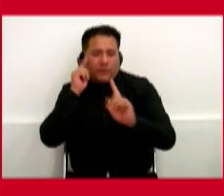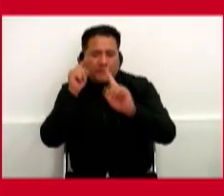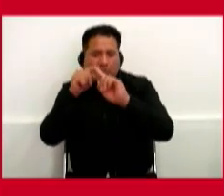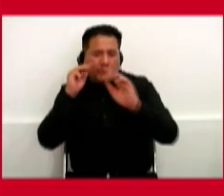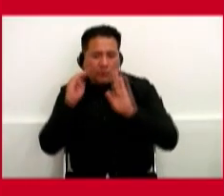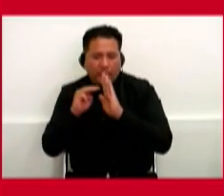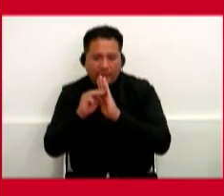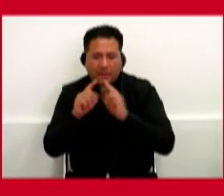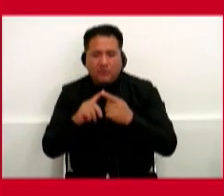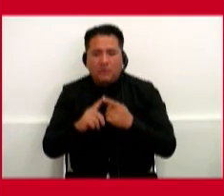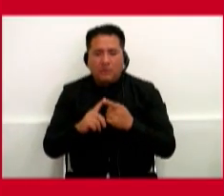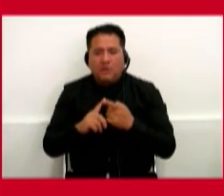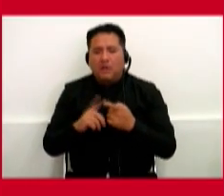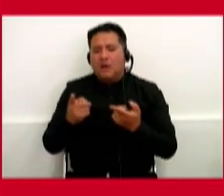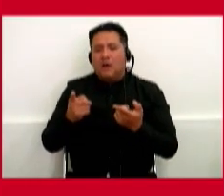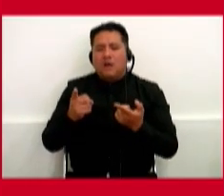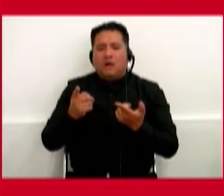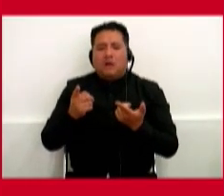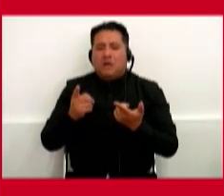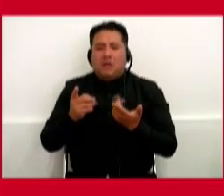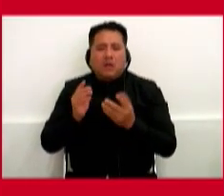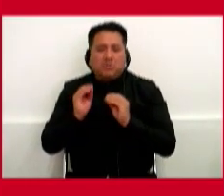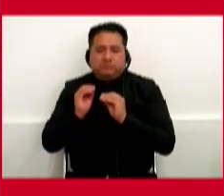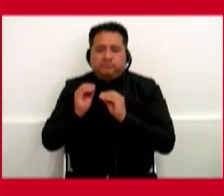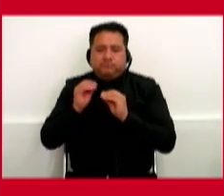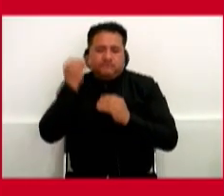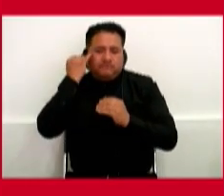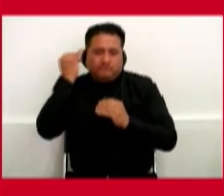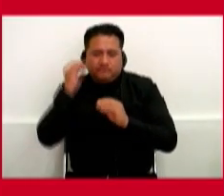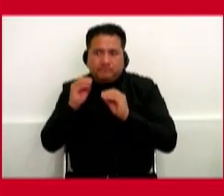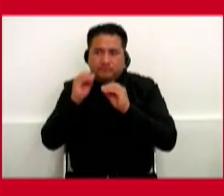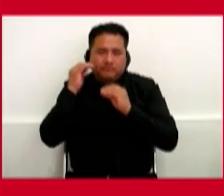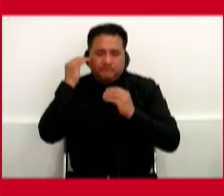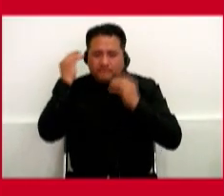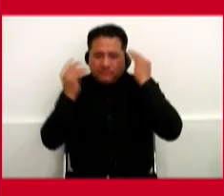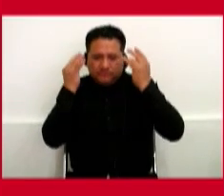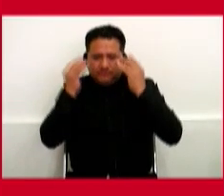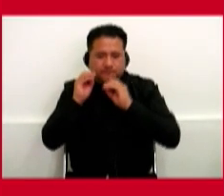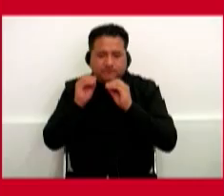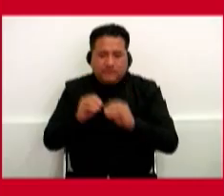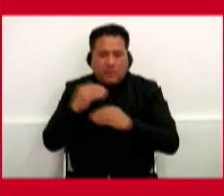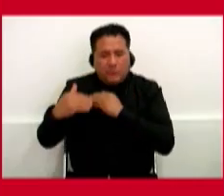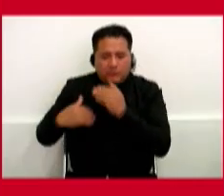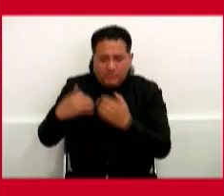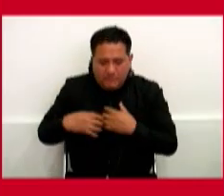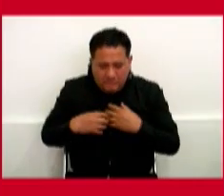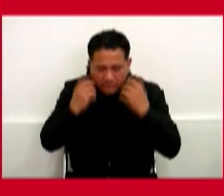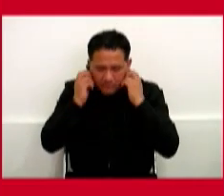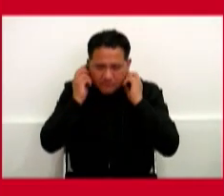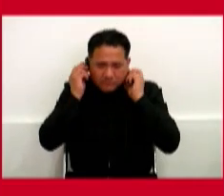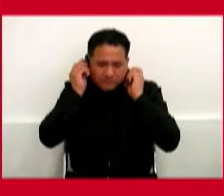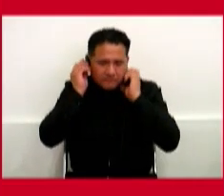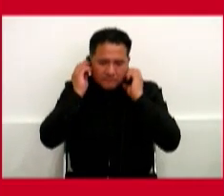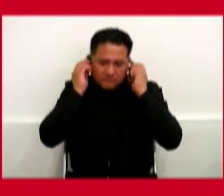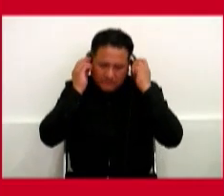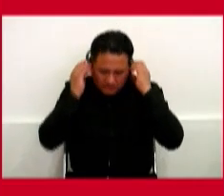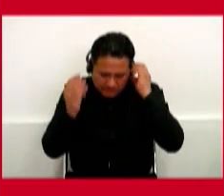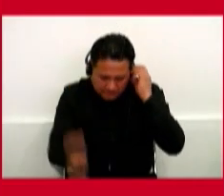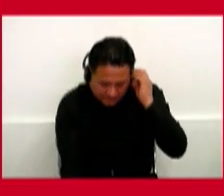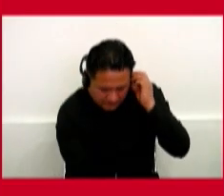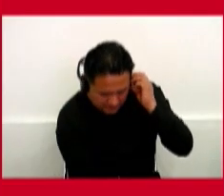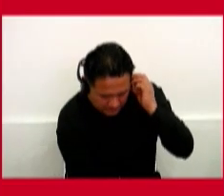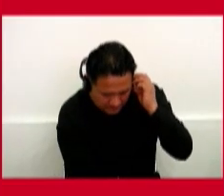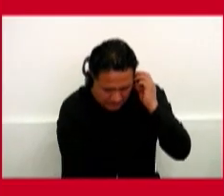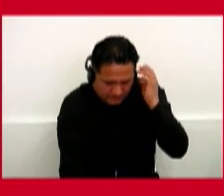de lo que yo quiero modelar, ¿no? Por ejemplo, en un tajo estamos hablando de excavación por etapas, quizás si fuera un terraplén estamos hablando